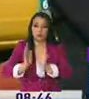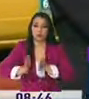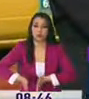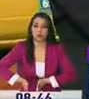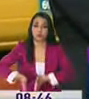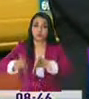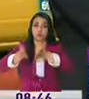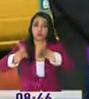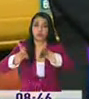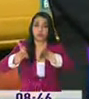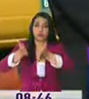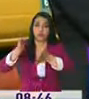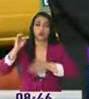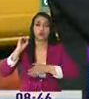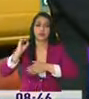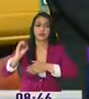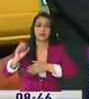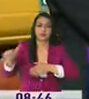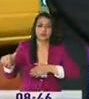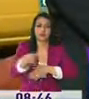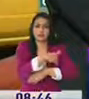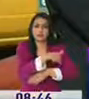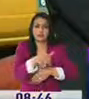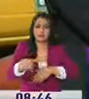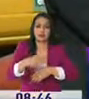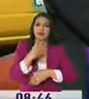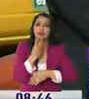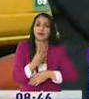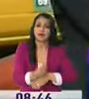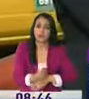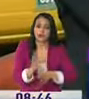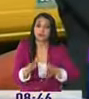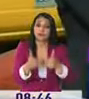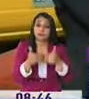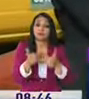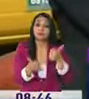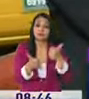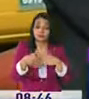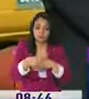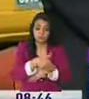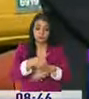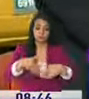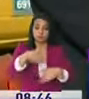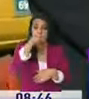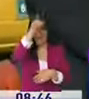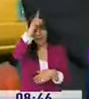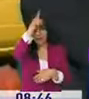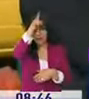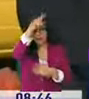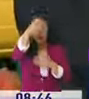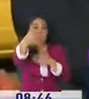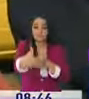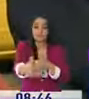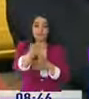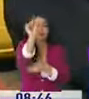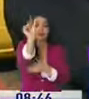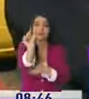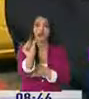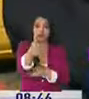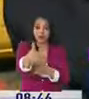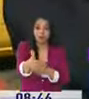sentido oriente-occidente sobre la calle Eloy Alfaro. El cierre va a estar entre la calle Alemania, sobre Eloy Alfaro, y la calle Italia.